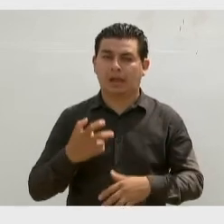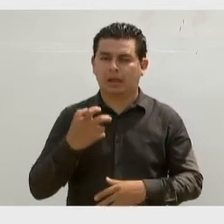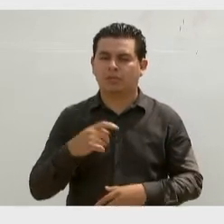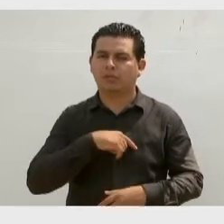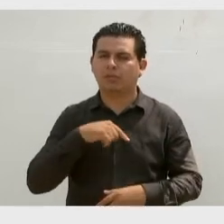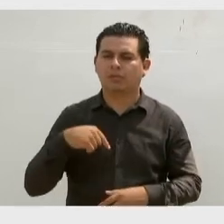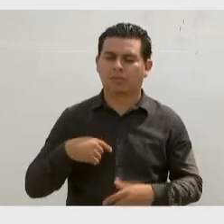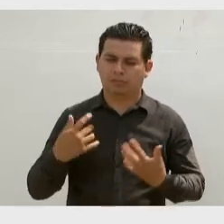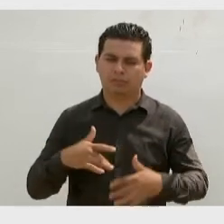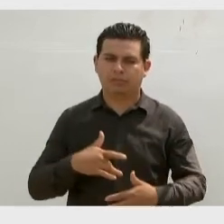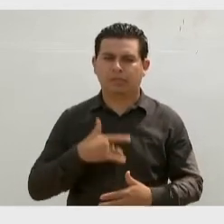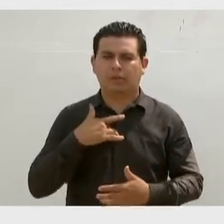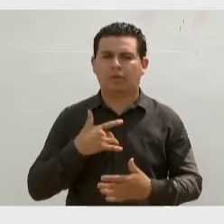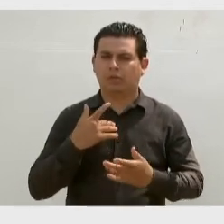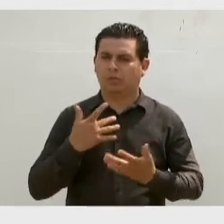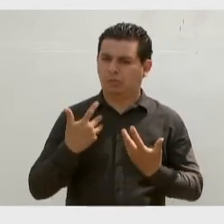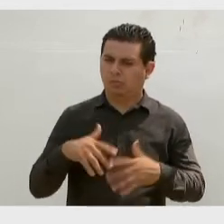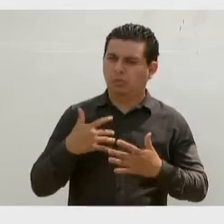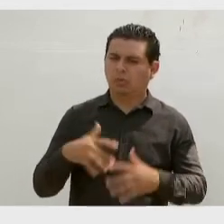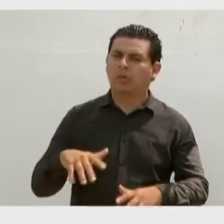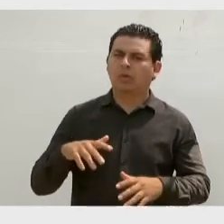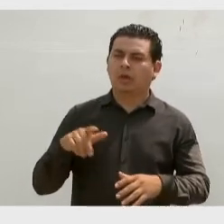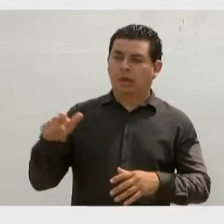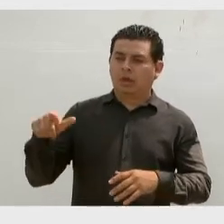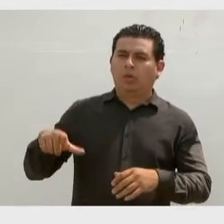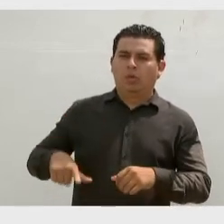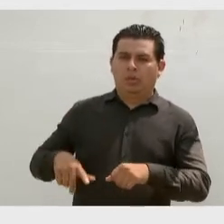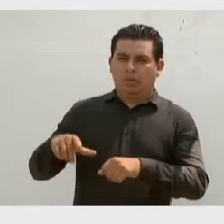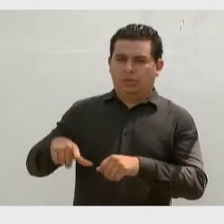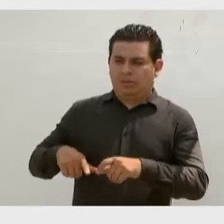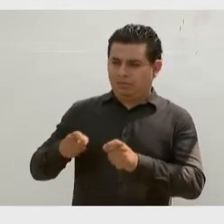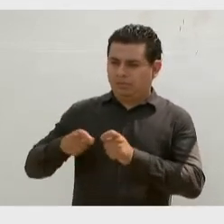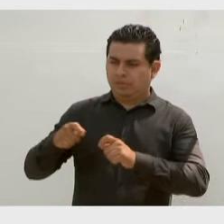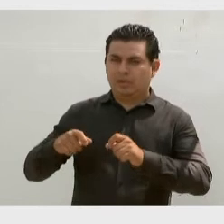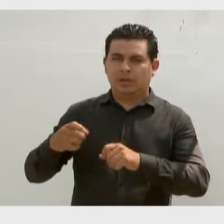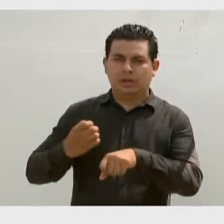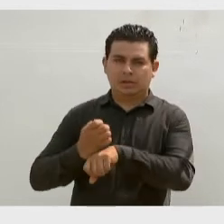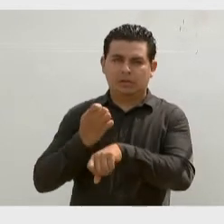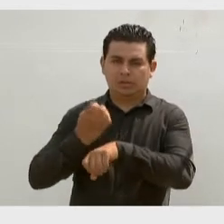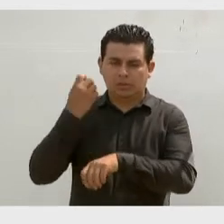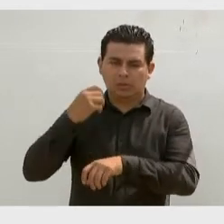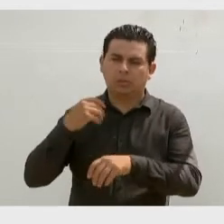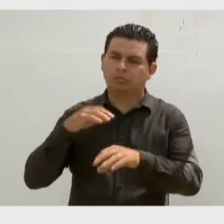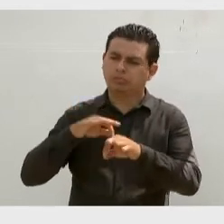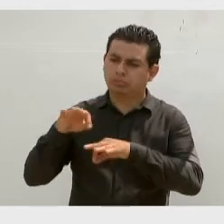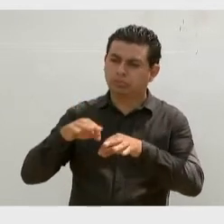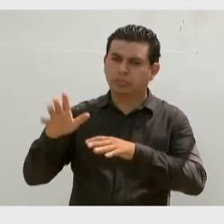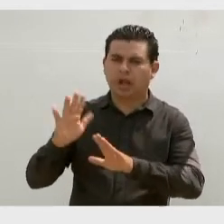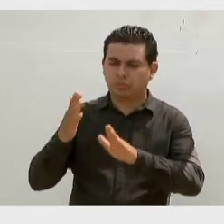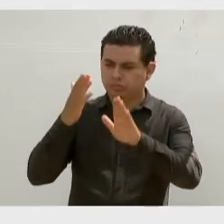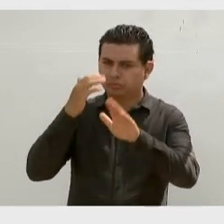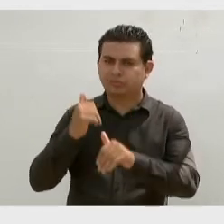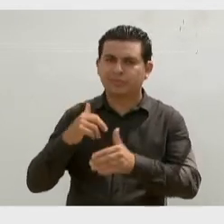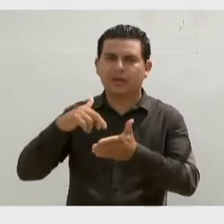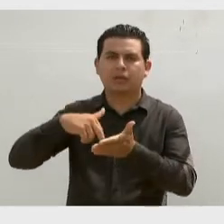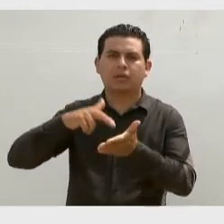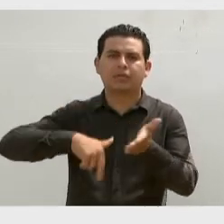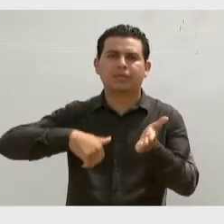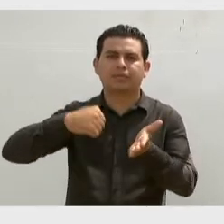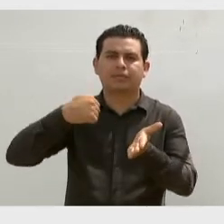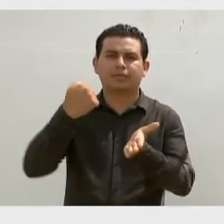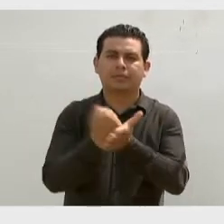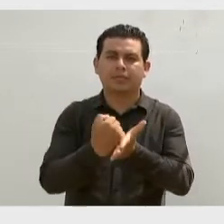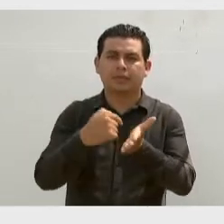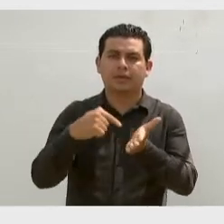reconocer la colaboración del gobierno del estado, porque se ha firmado un convenio y